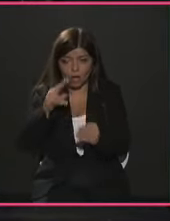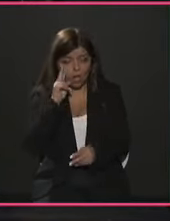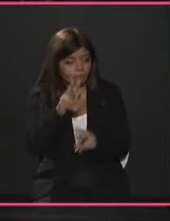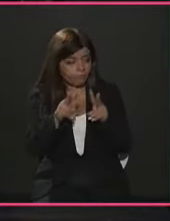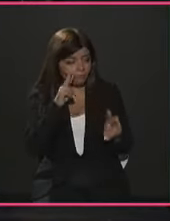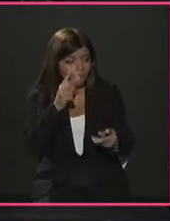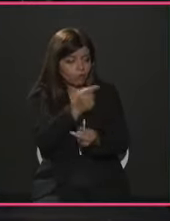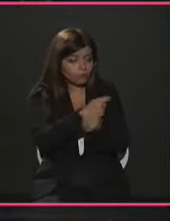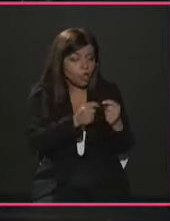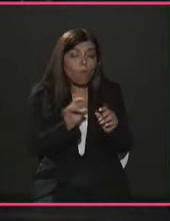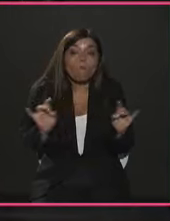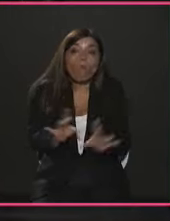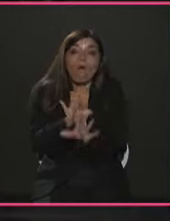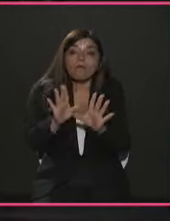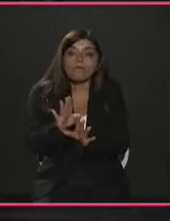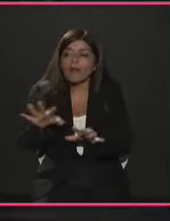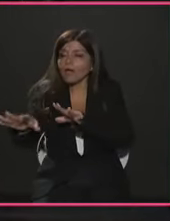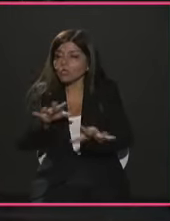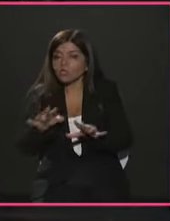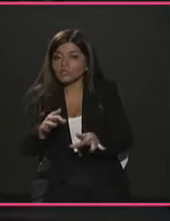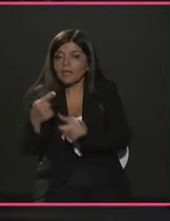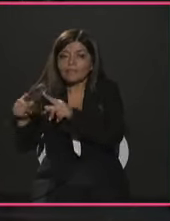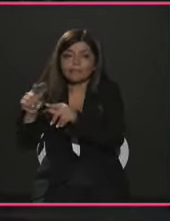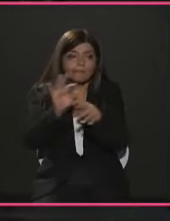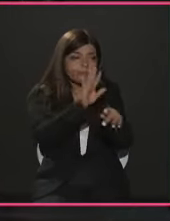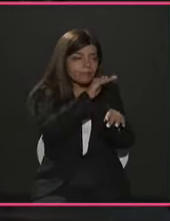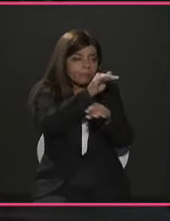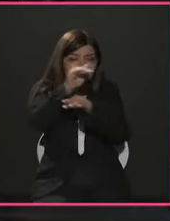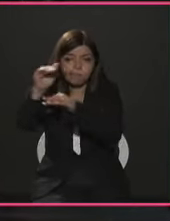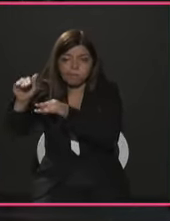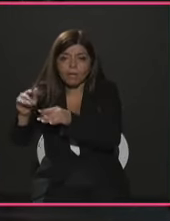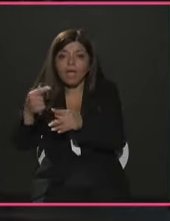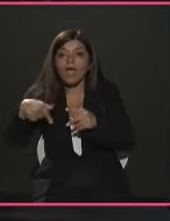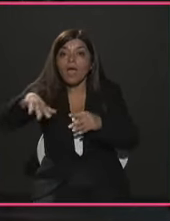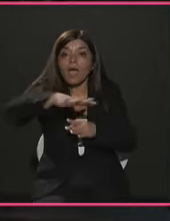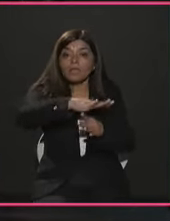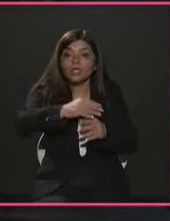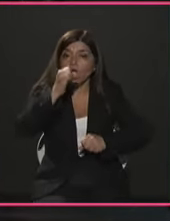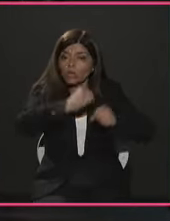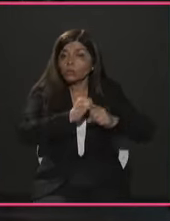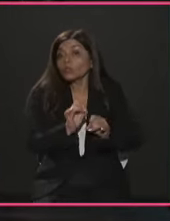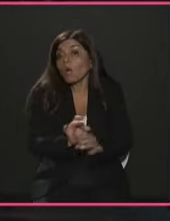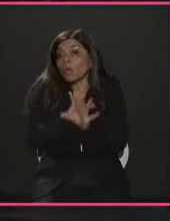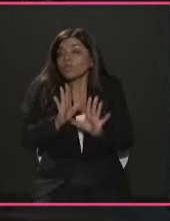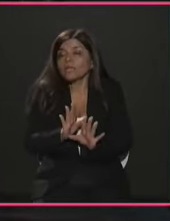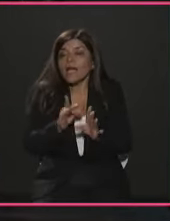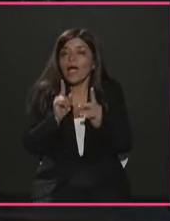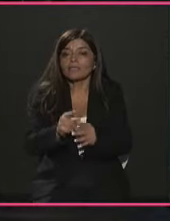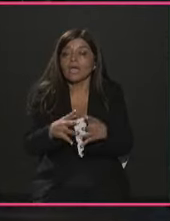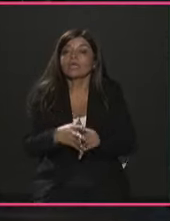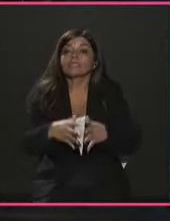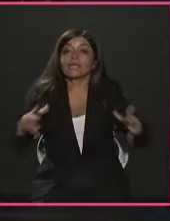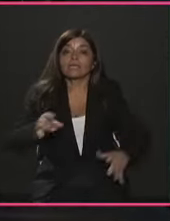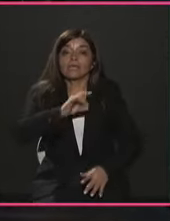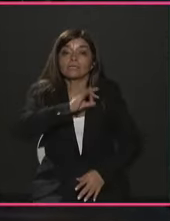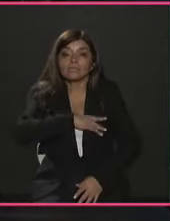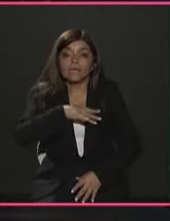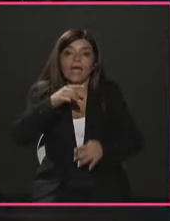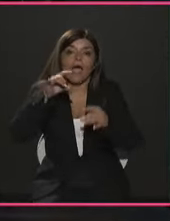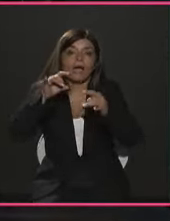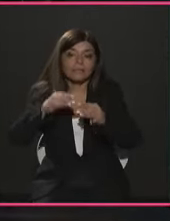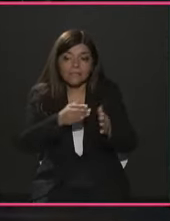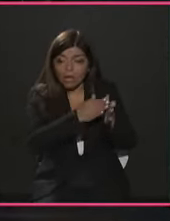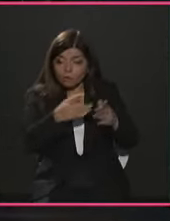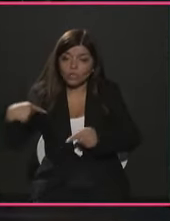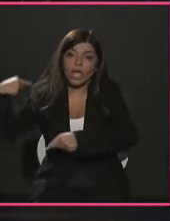mercados posible los distintos productos en distintos Horizontes temporales Esta es una industria que podría si las cosas salen bien ser tan grande para Chile como es y ha sido